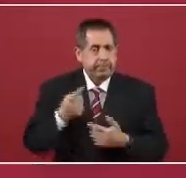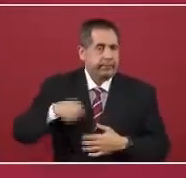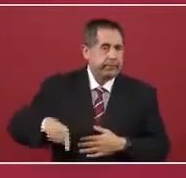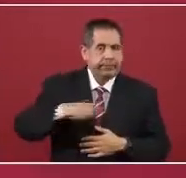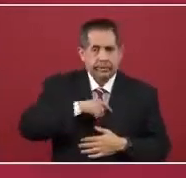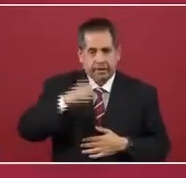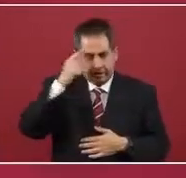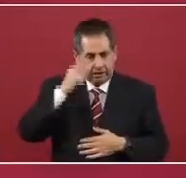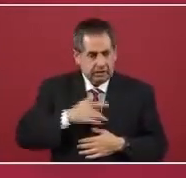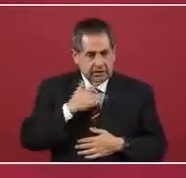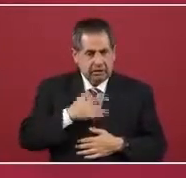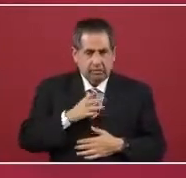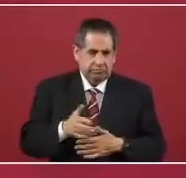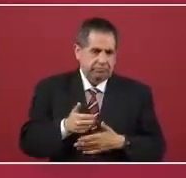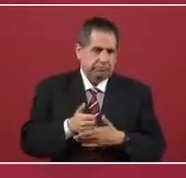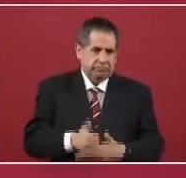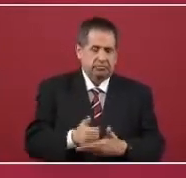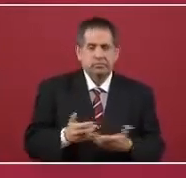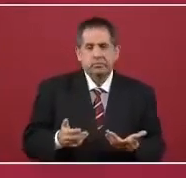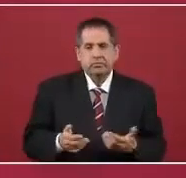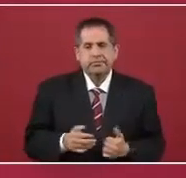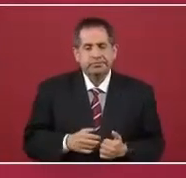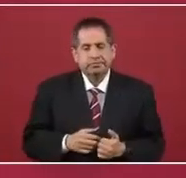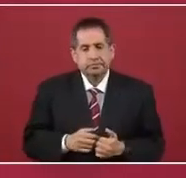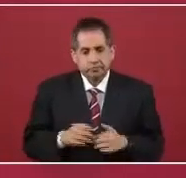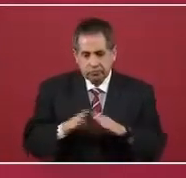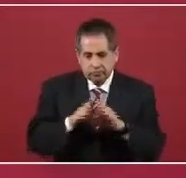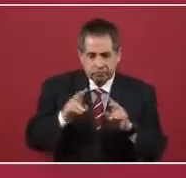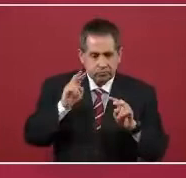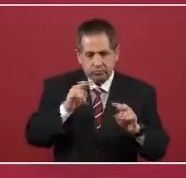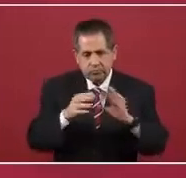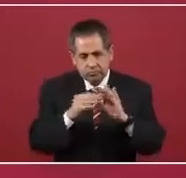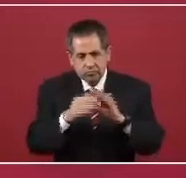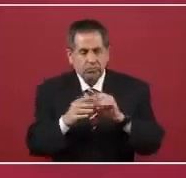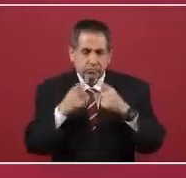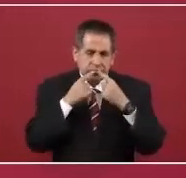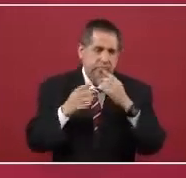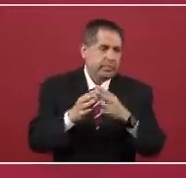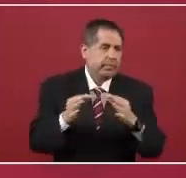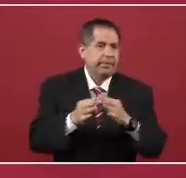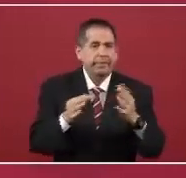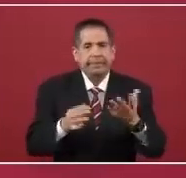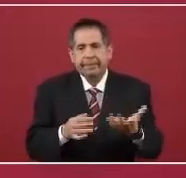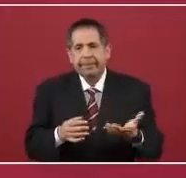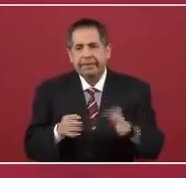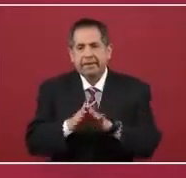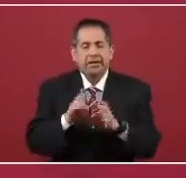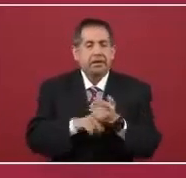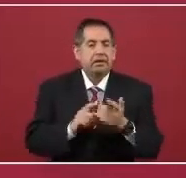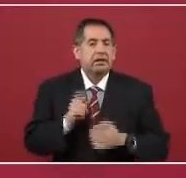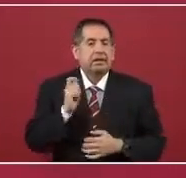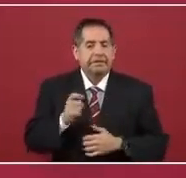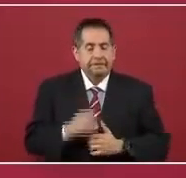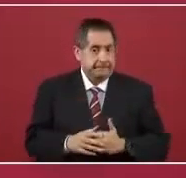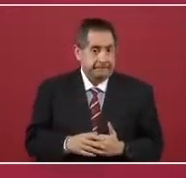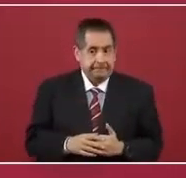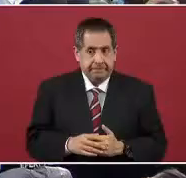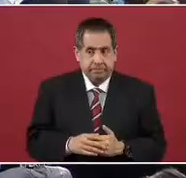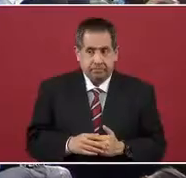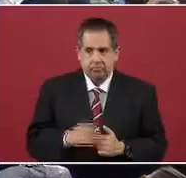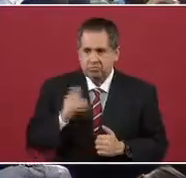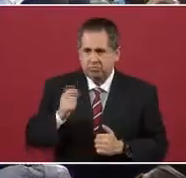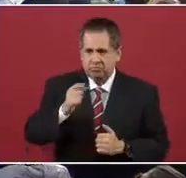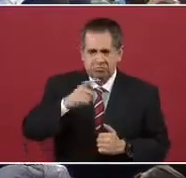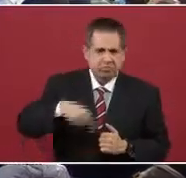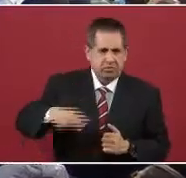ahí ya estamos ayudando en un afán de conciliación, de que se